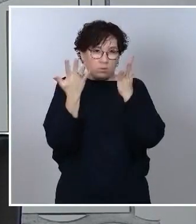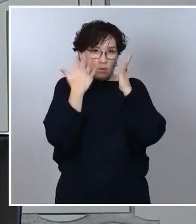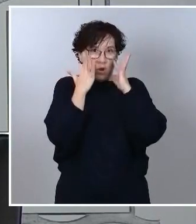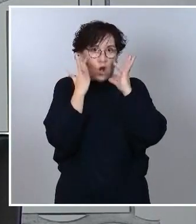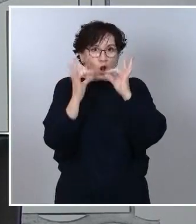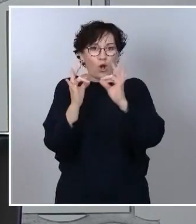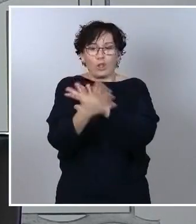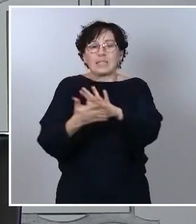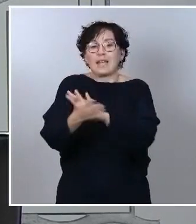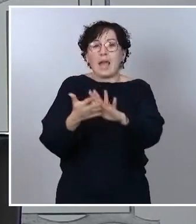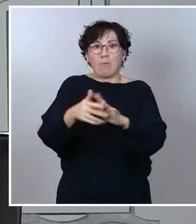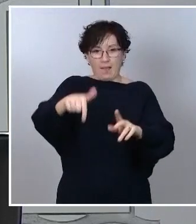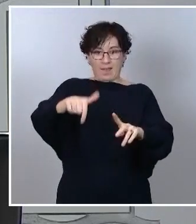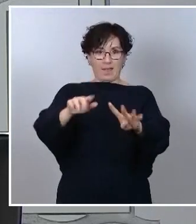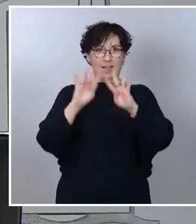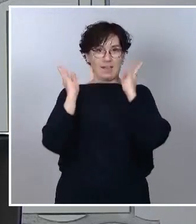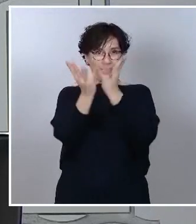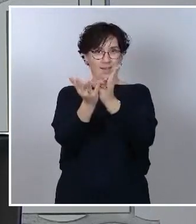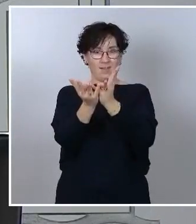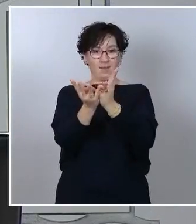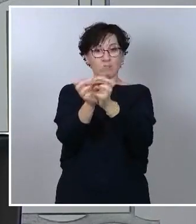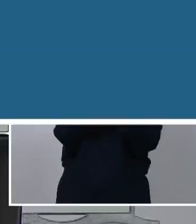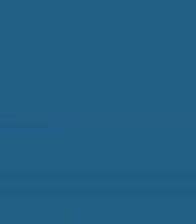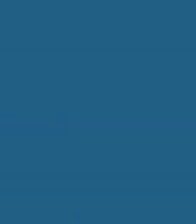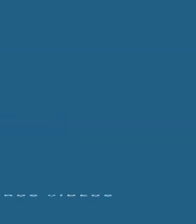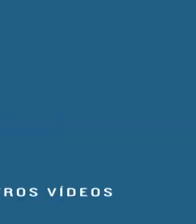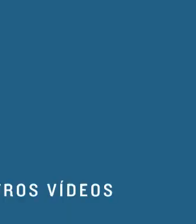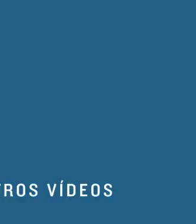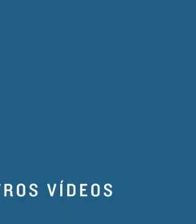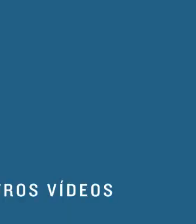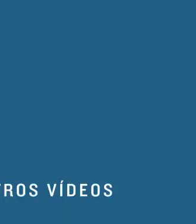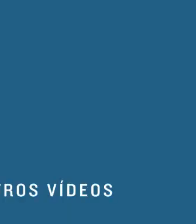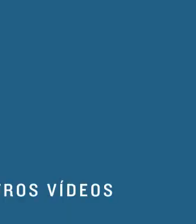comunicar posteriormente la decisión y que se hayan adoptado